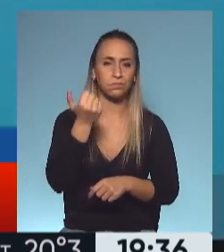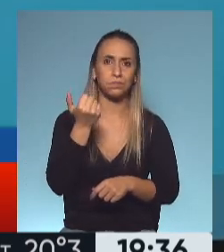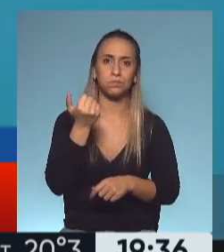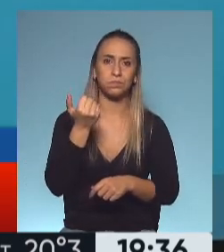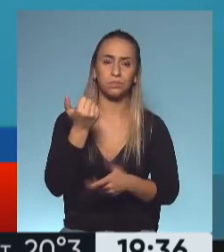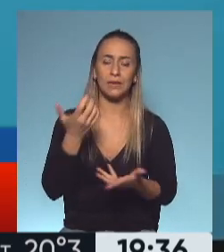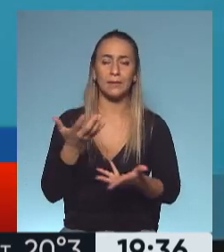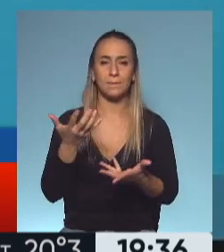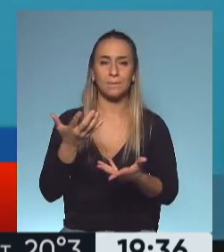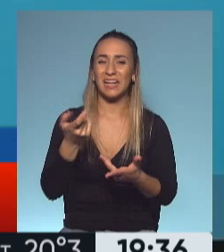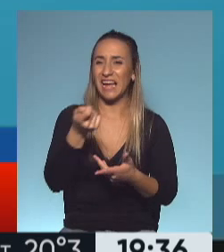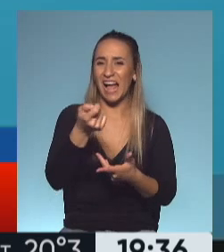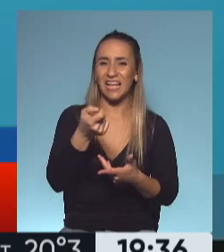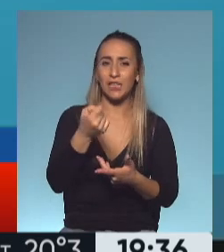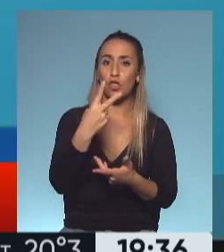alcanzando los casi